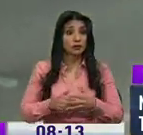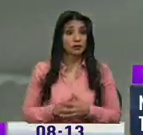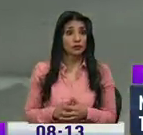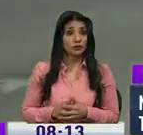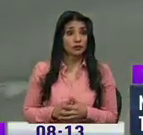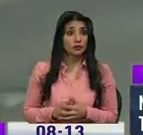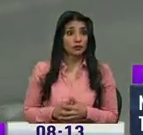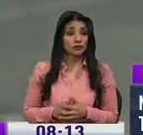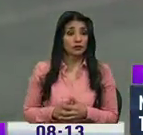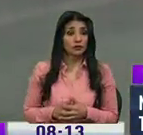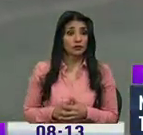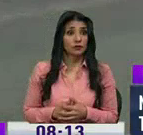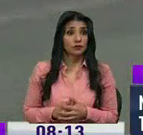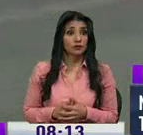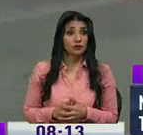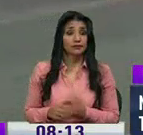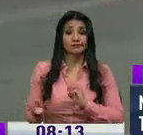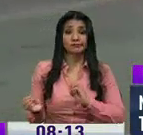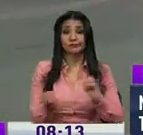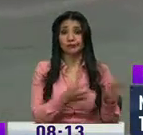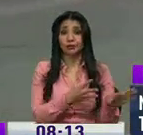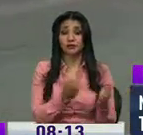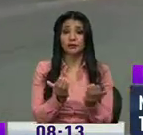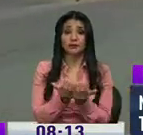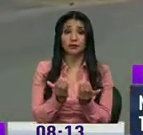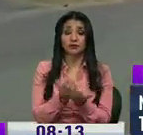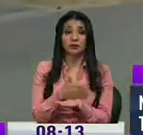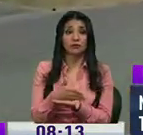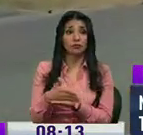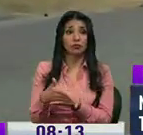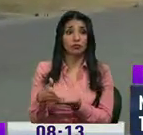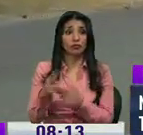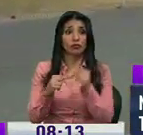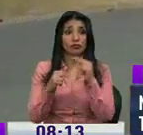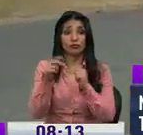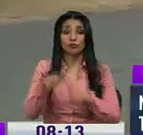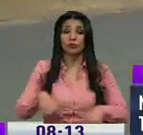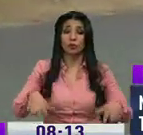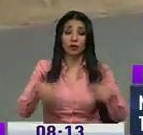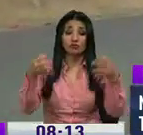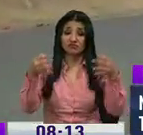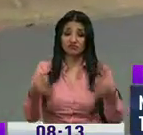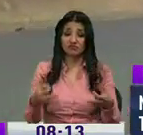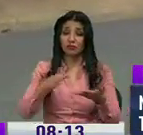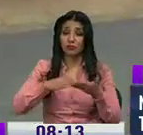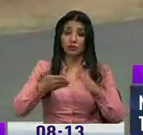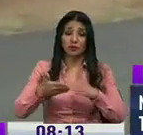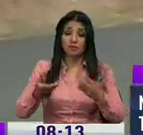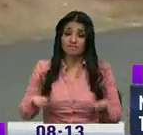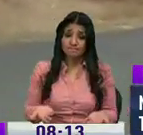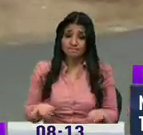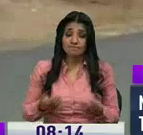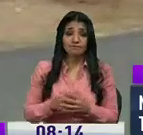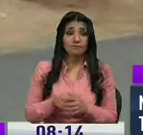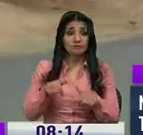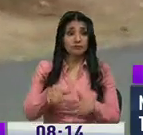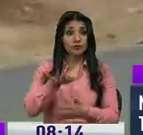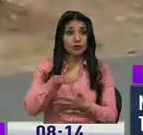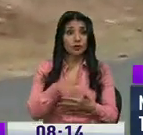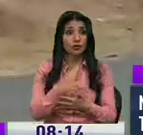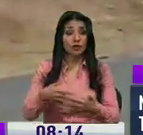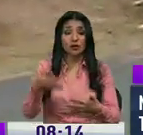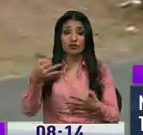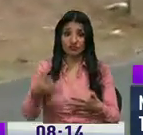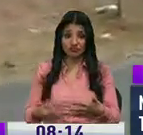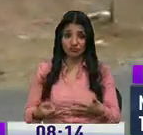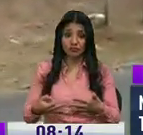de lugares botaderos de basura y también escombros en lugares que no están determinados por la comunidad. Aquí hay horarios de recolección y